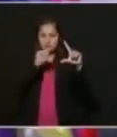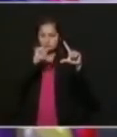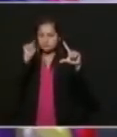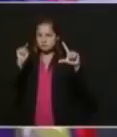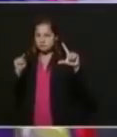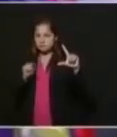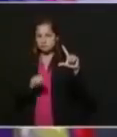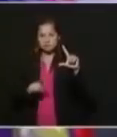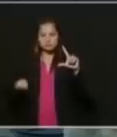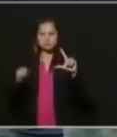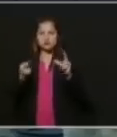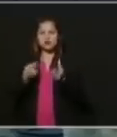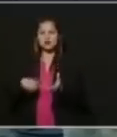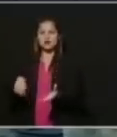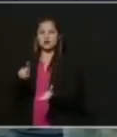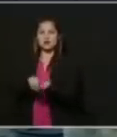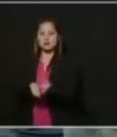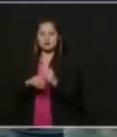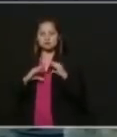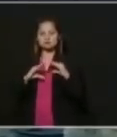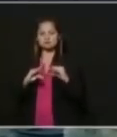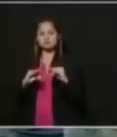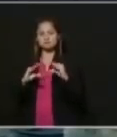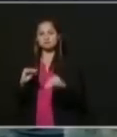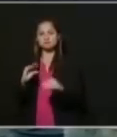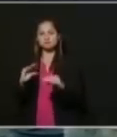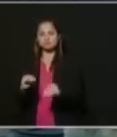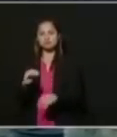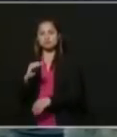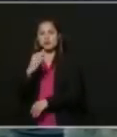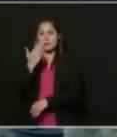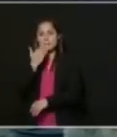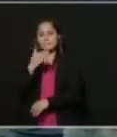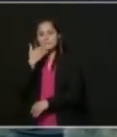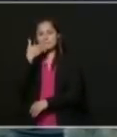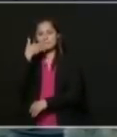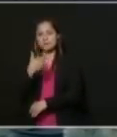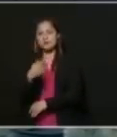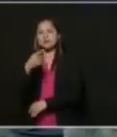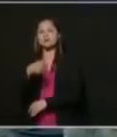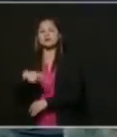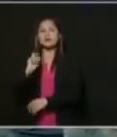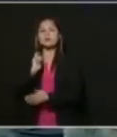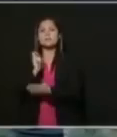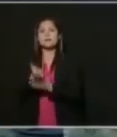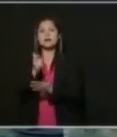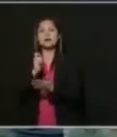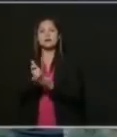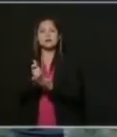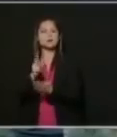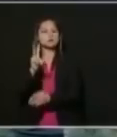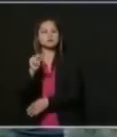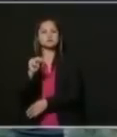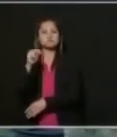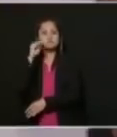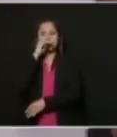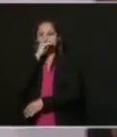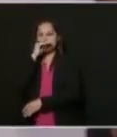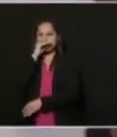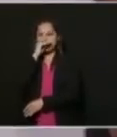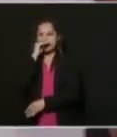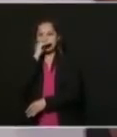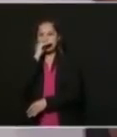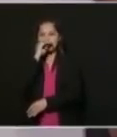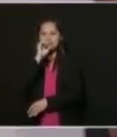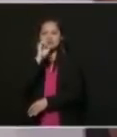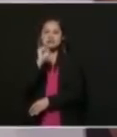educación de calidad y sin pago de colegiatura a 64,000 estudiantes de